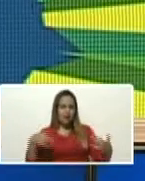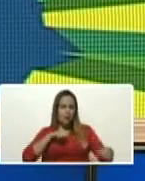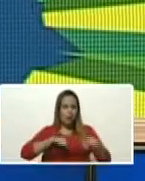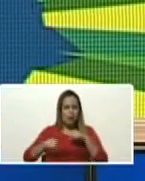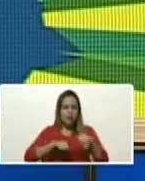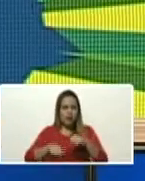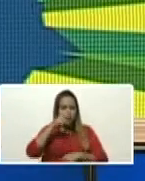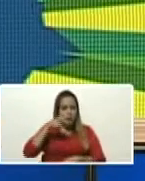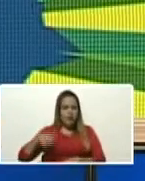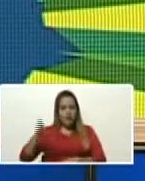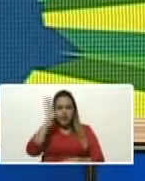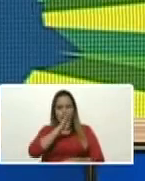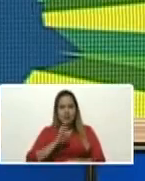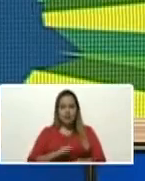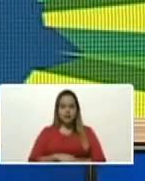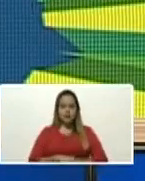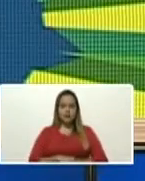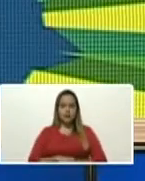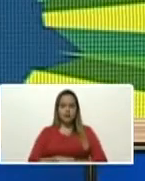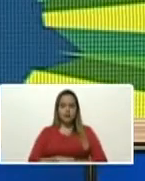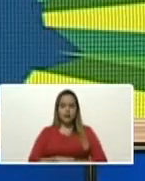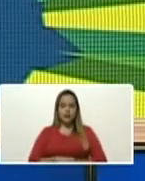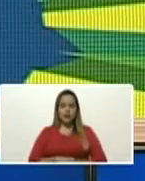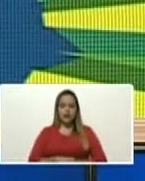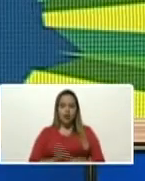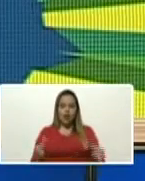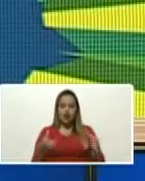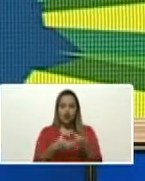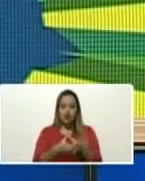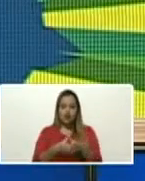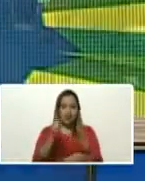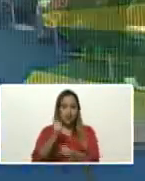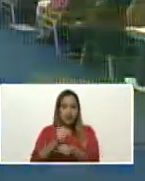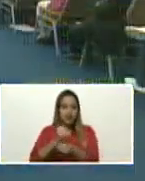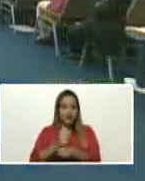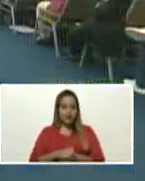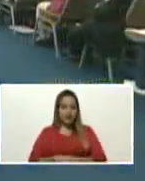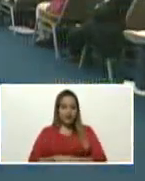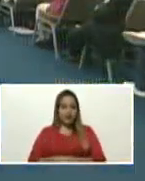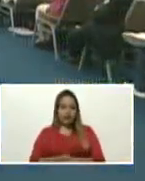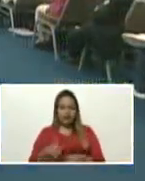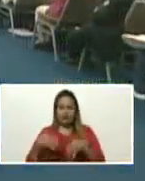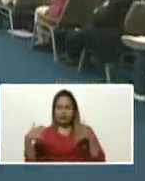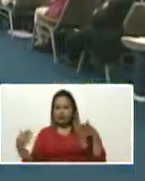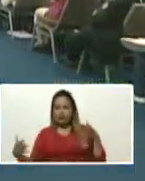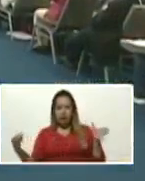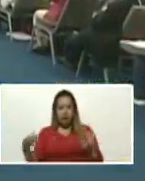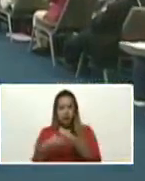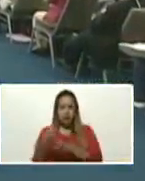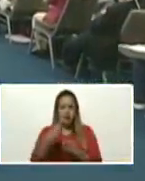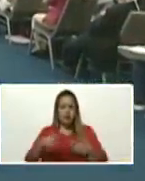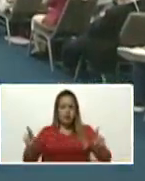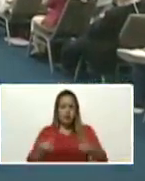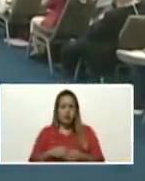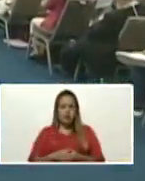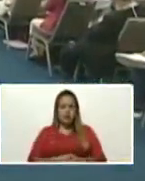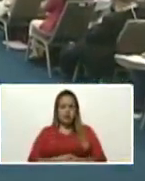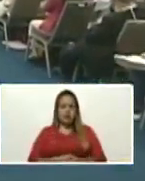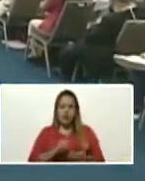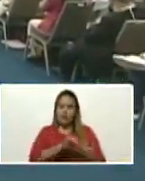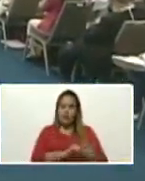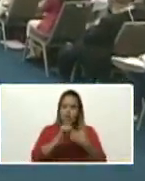movimiento popular brasilero, del Partido de los Trabajadores y la inmensa coalición por la democracia